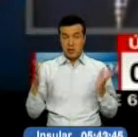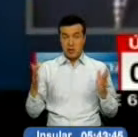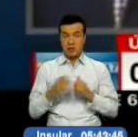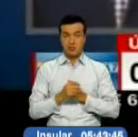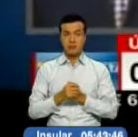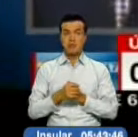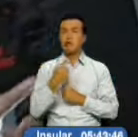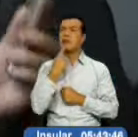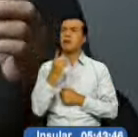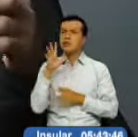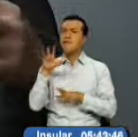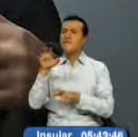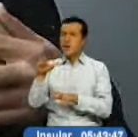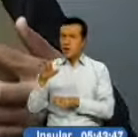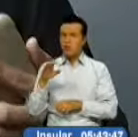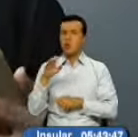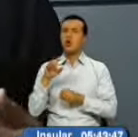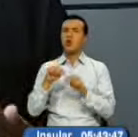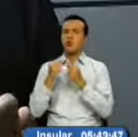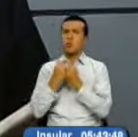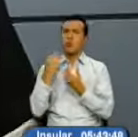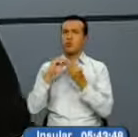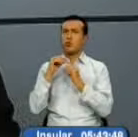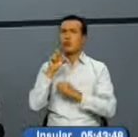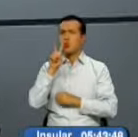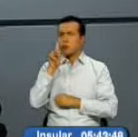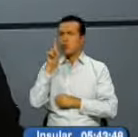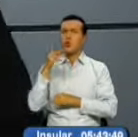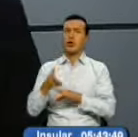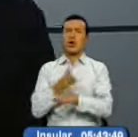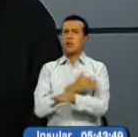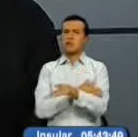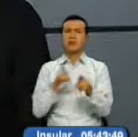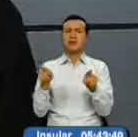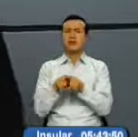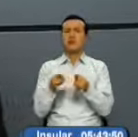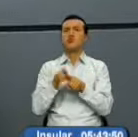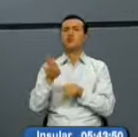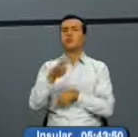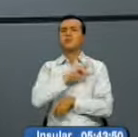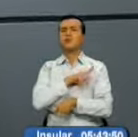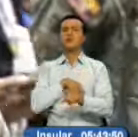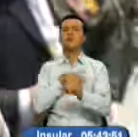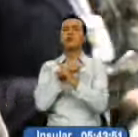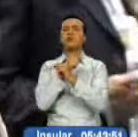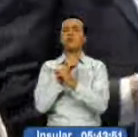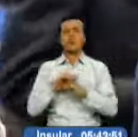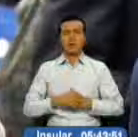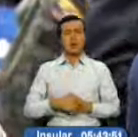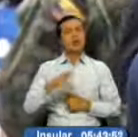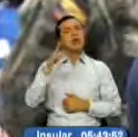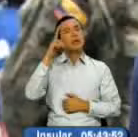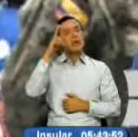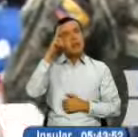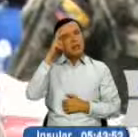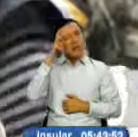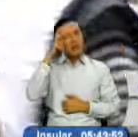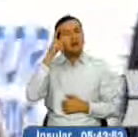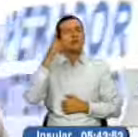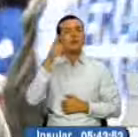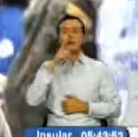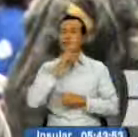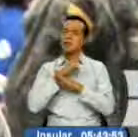insistió en el presunto fraude en contra del movimiento CREO, hecho que se repitió horas antes a través de su cuenta personal de Twitter. Yo creo que hay que decir